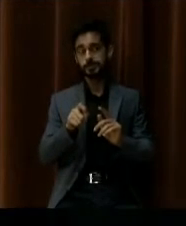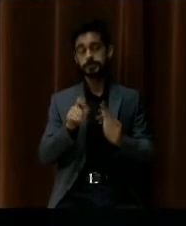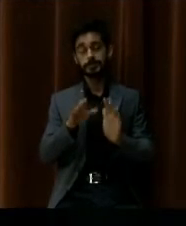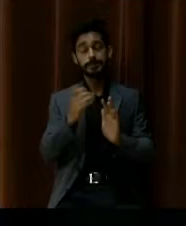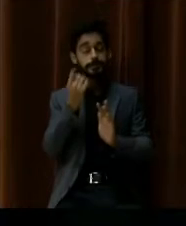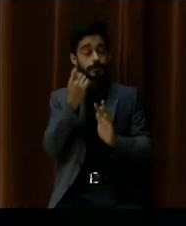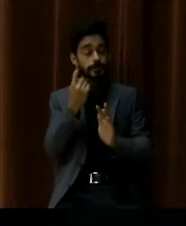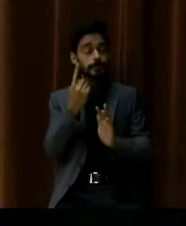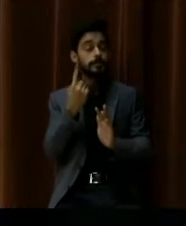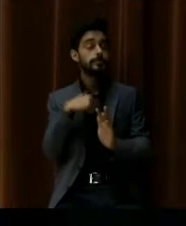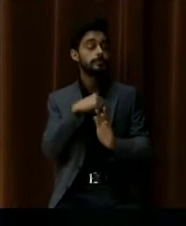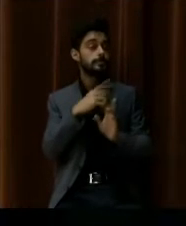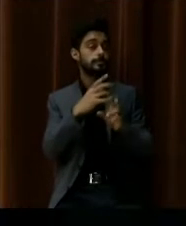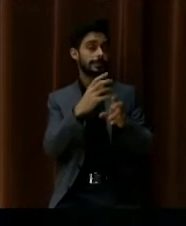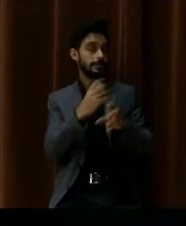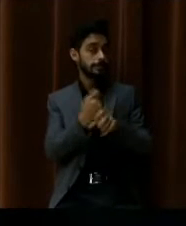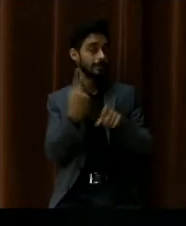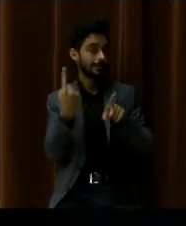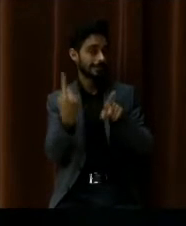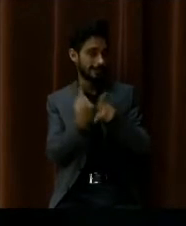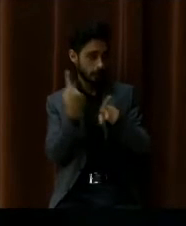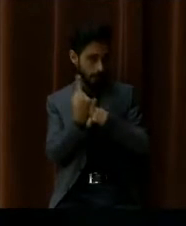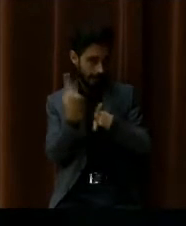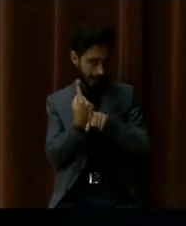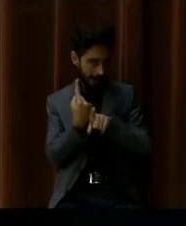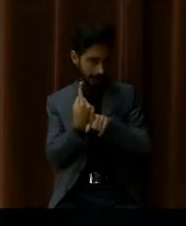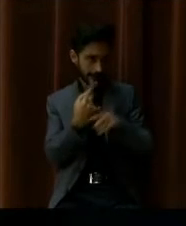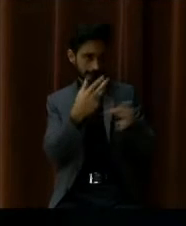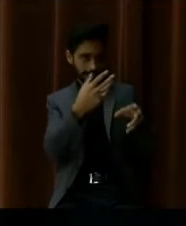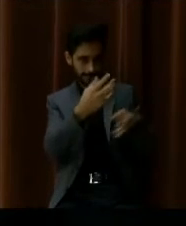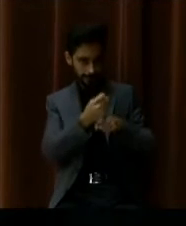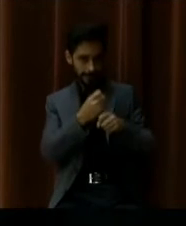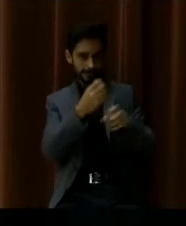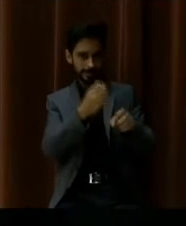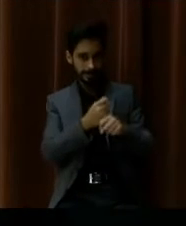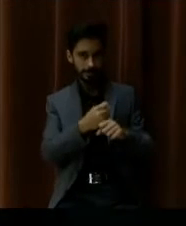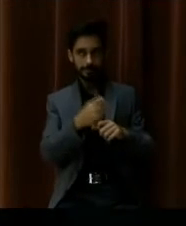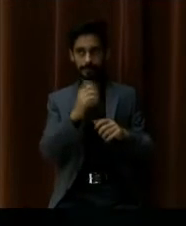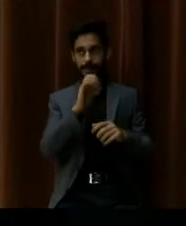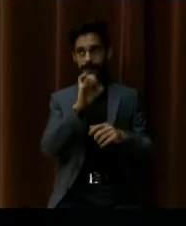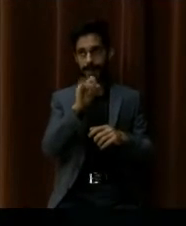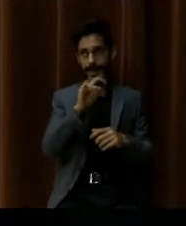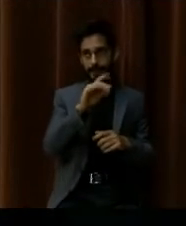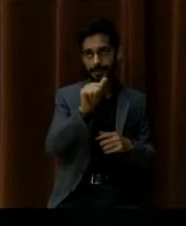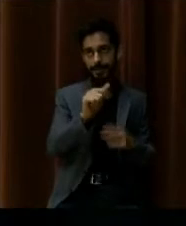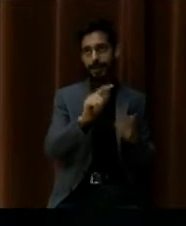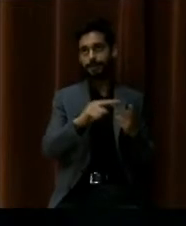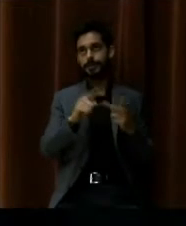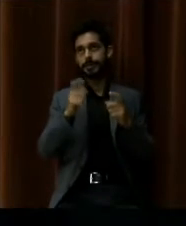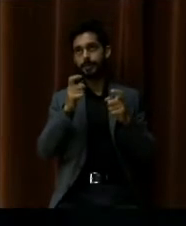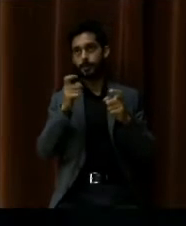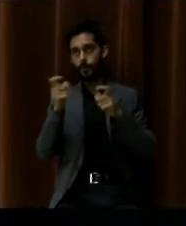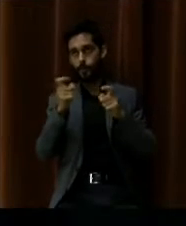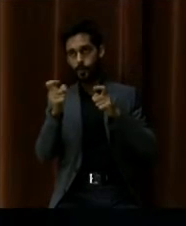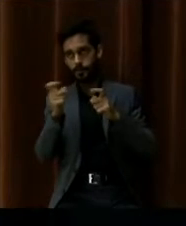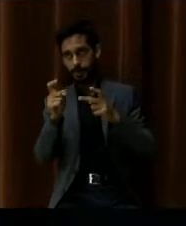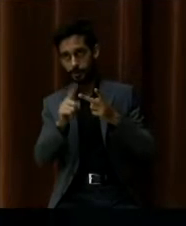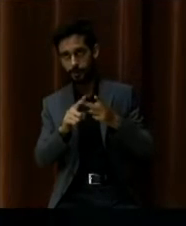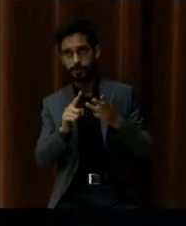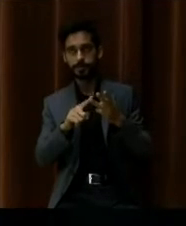reciben tenemos de forma regular de ética gubernamental del contralor de fish and